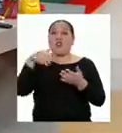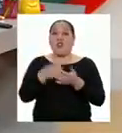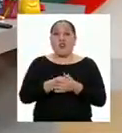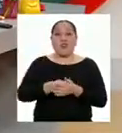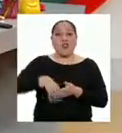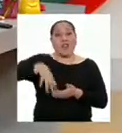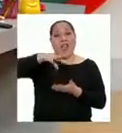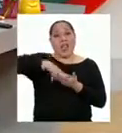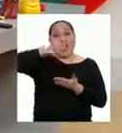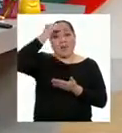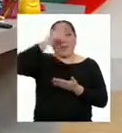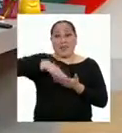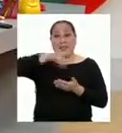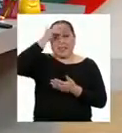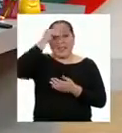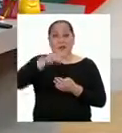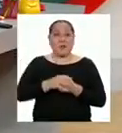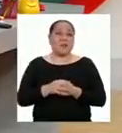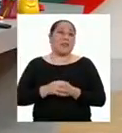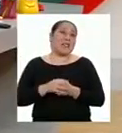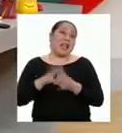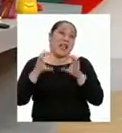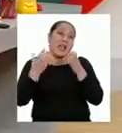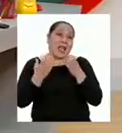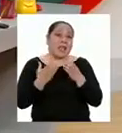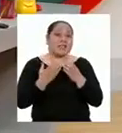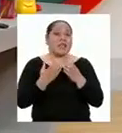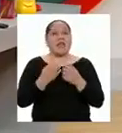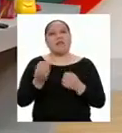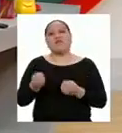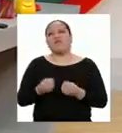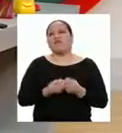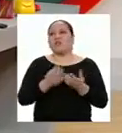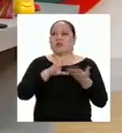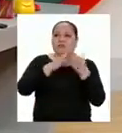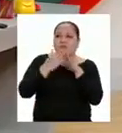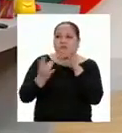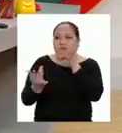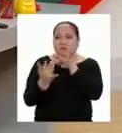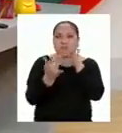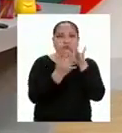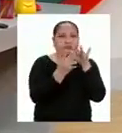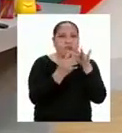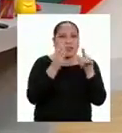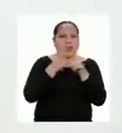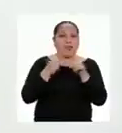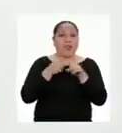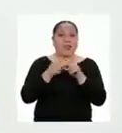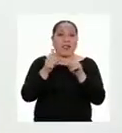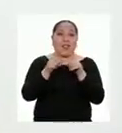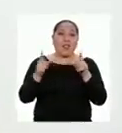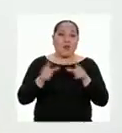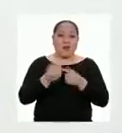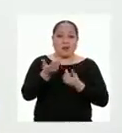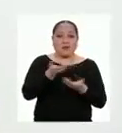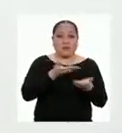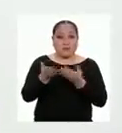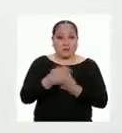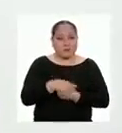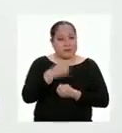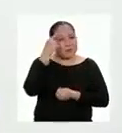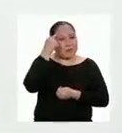pasada. Cómo nos ayudan los vínculos que creamos en el barrio, el colegio o cualquier espacio donde nos desenvolvemos. Me parece